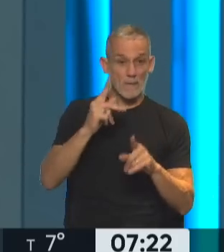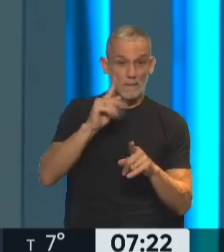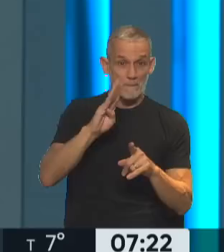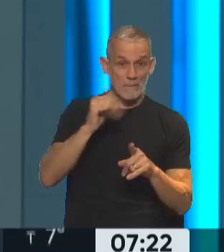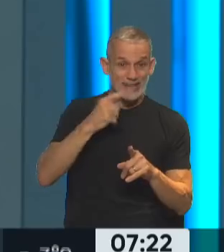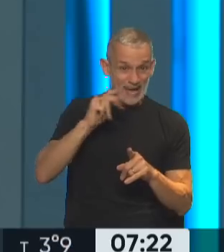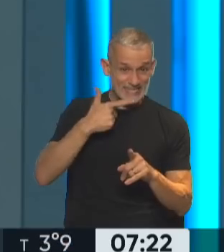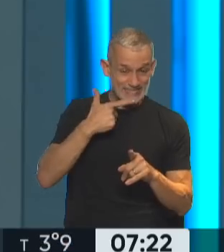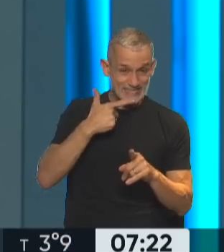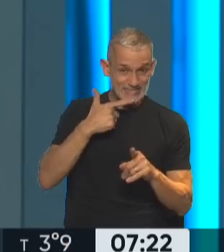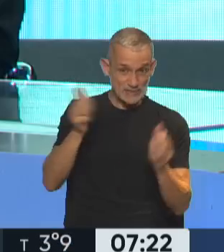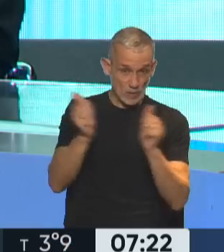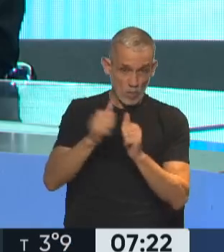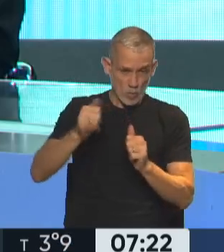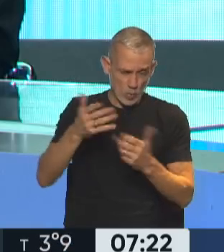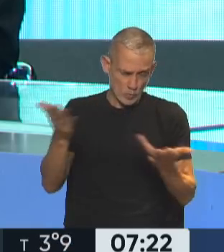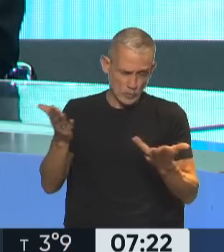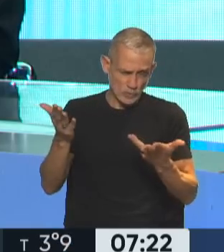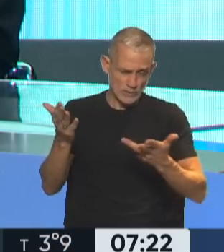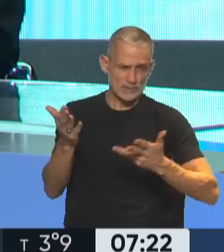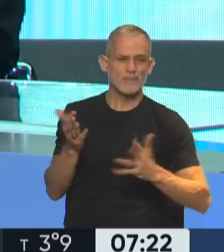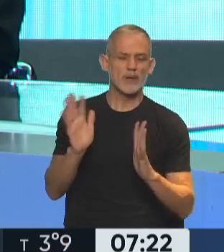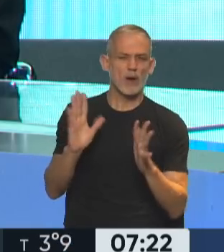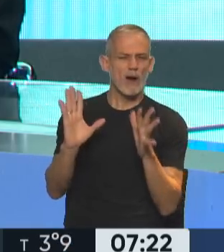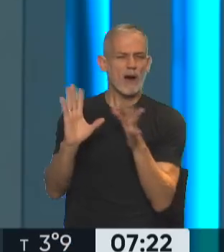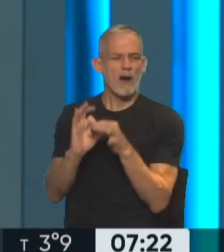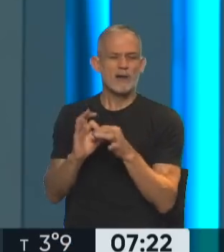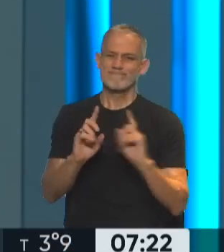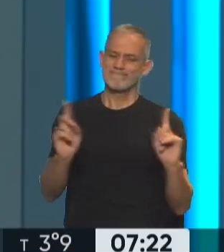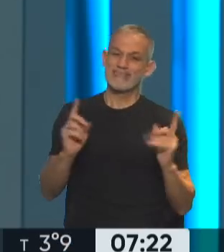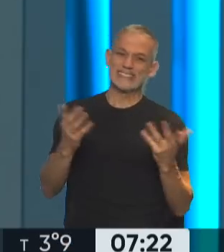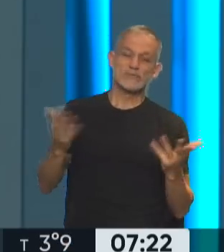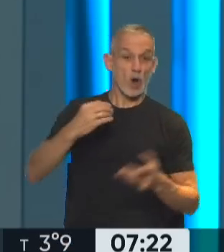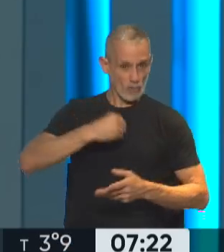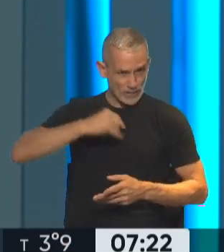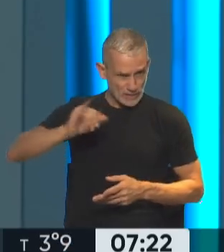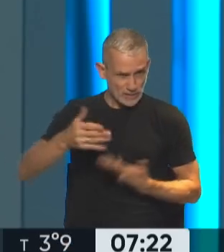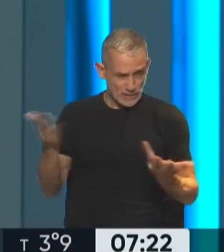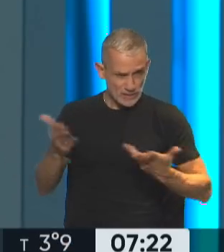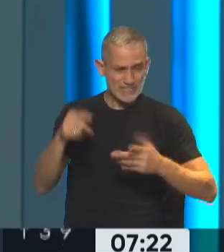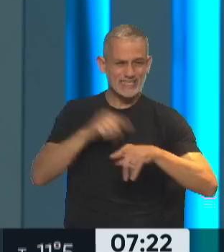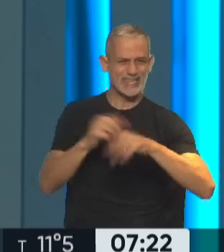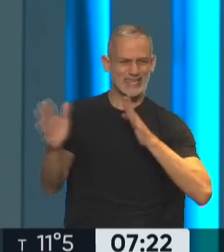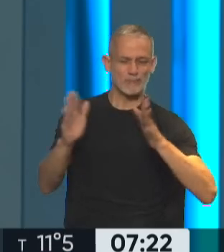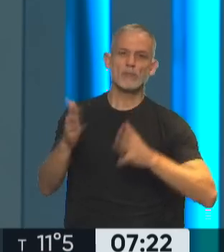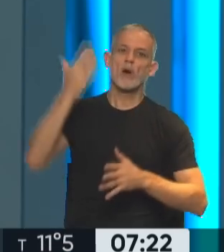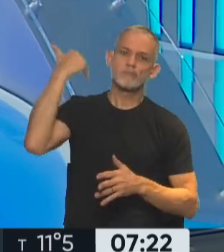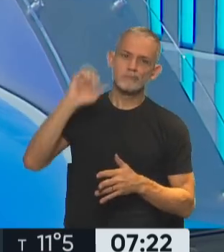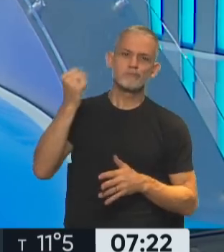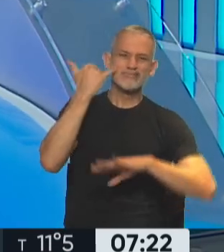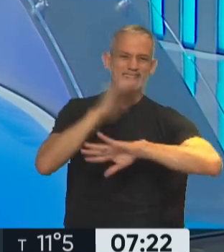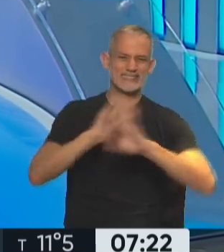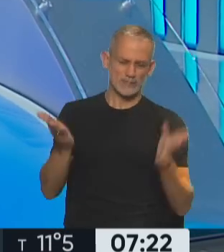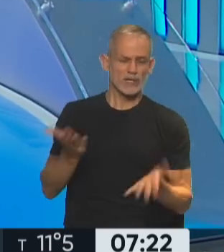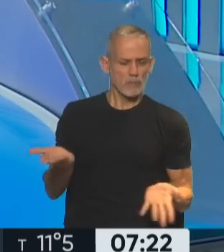está cercana a la vicepresidenta de la Nación, Cristina Fernández de Kirchner. Mucha confianza Sí, de Guado de Pedro, es de ¿no? mucha confianza de esta gestión, pero sí. tiene antecedentes